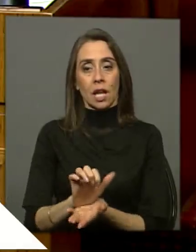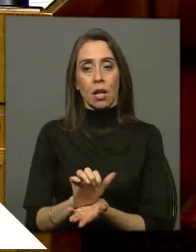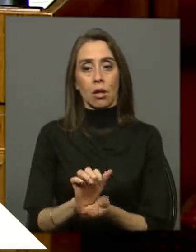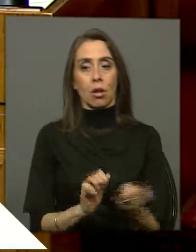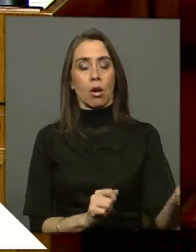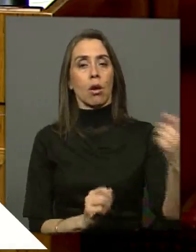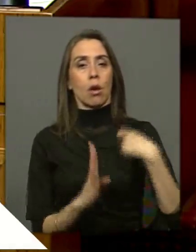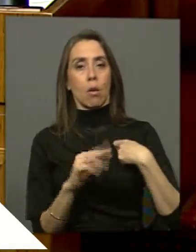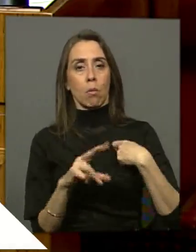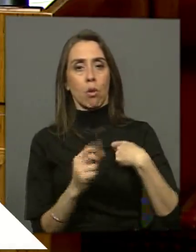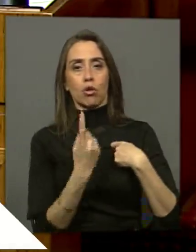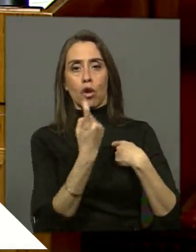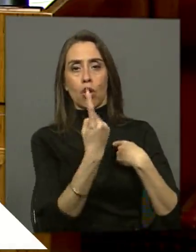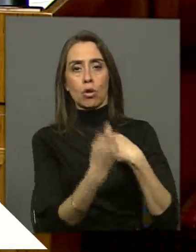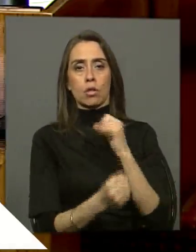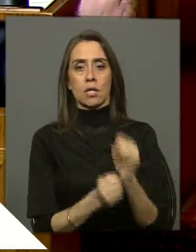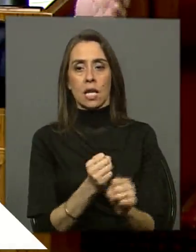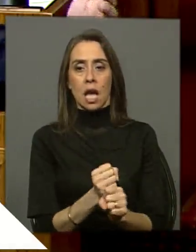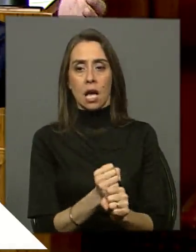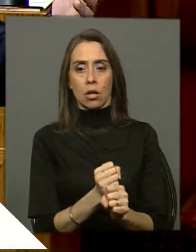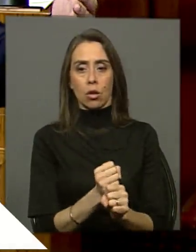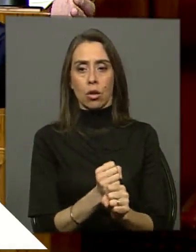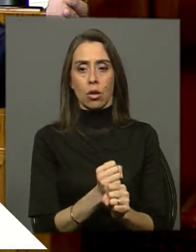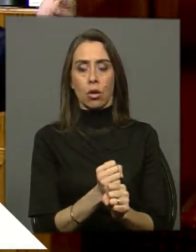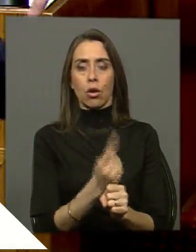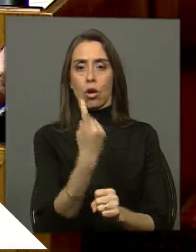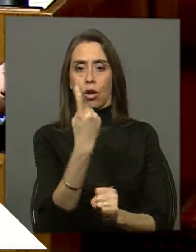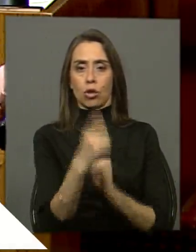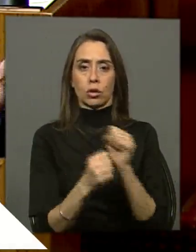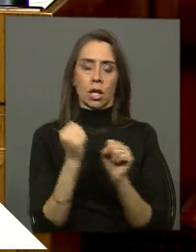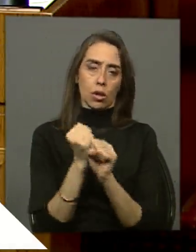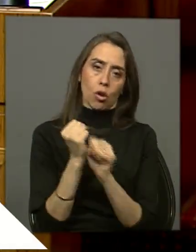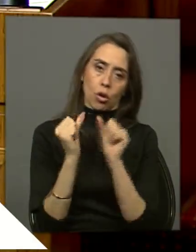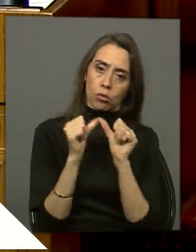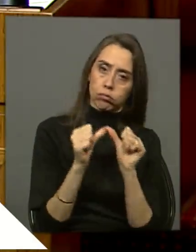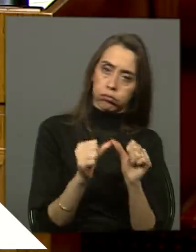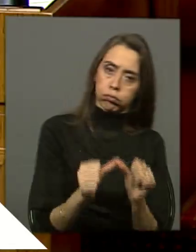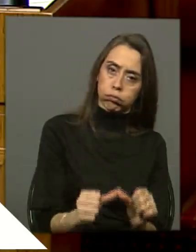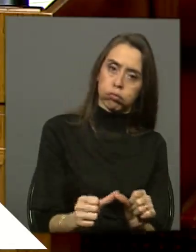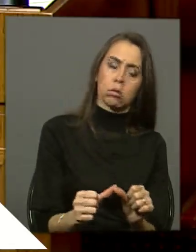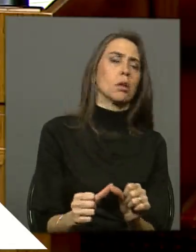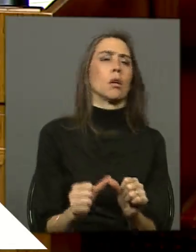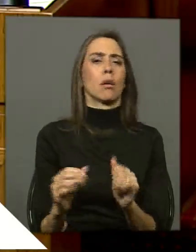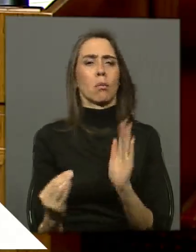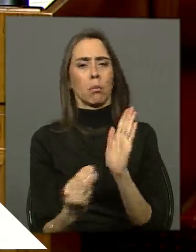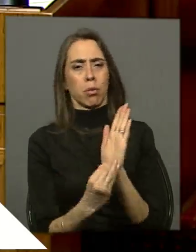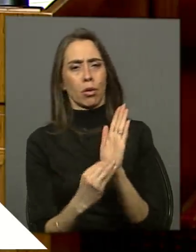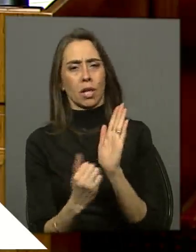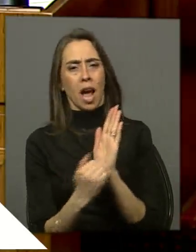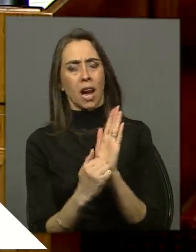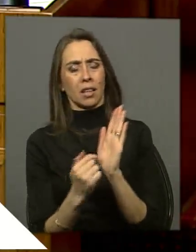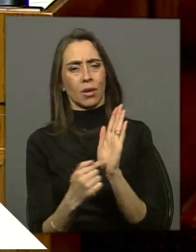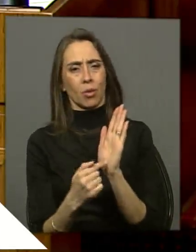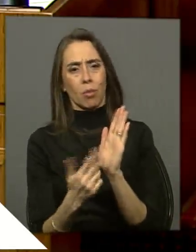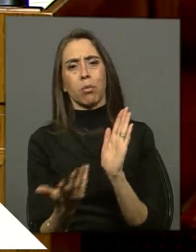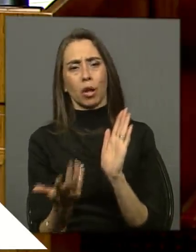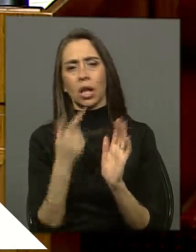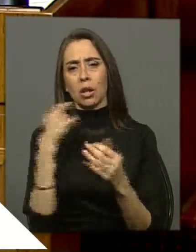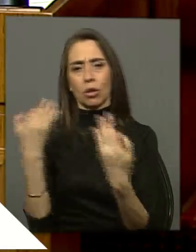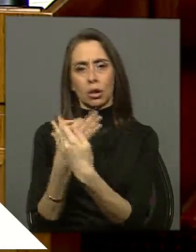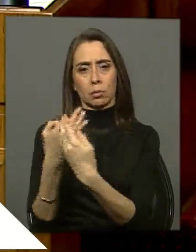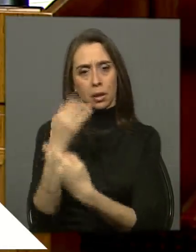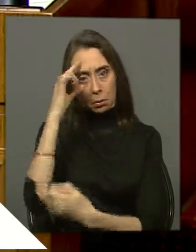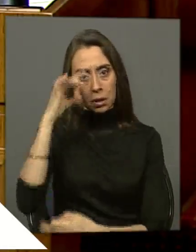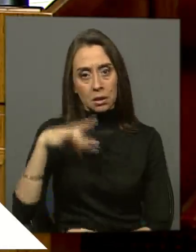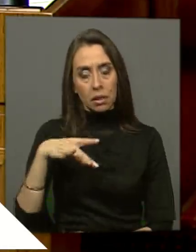bonificaciones por 11 años. Entonces, si tiene 11 años, ¿por qué incorporan este artículo? Me gustaría saberlo para